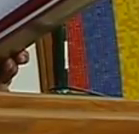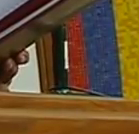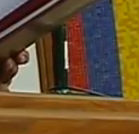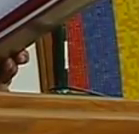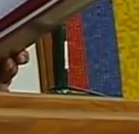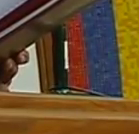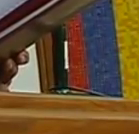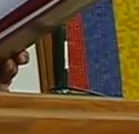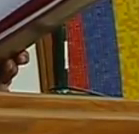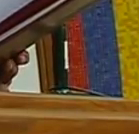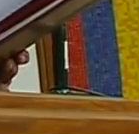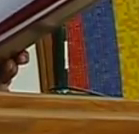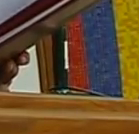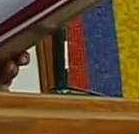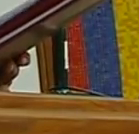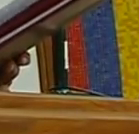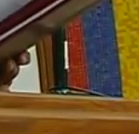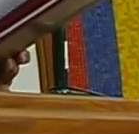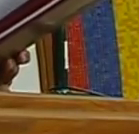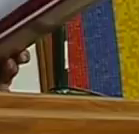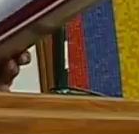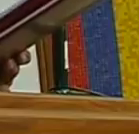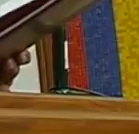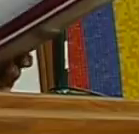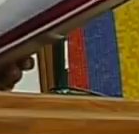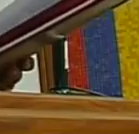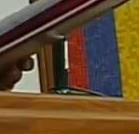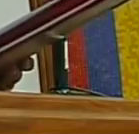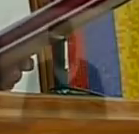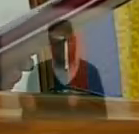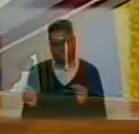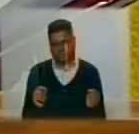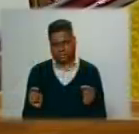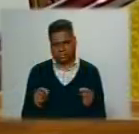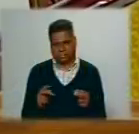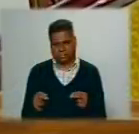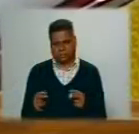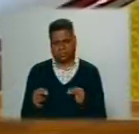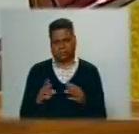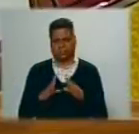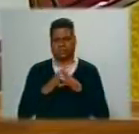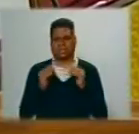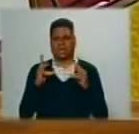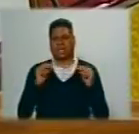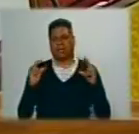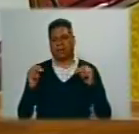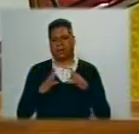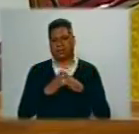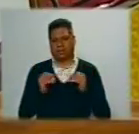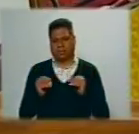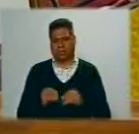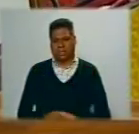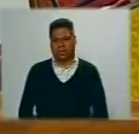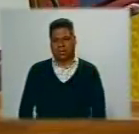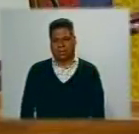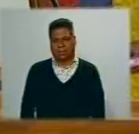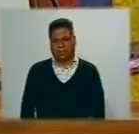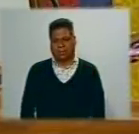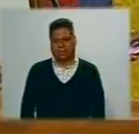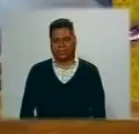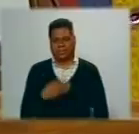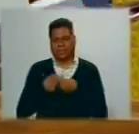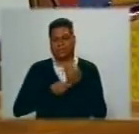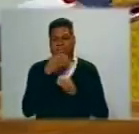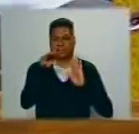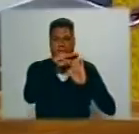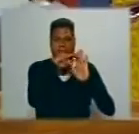intervención de todas y todos los constituyentes que participaron en el curso del debate, incorporando en la misma las propuestas que hayan sido